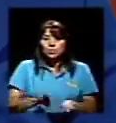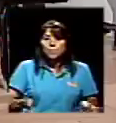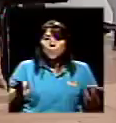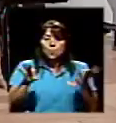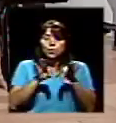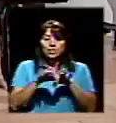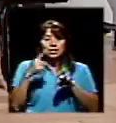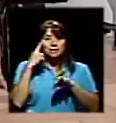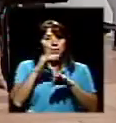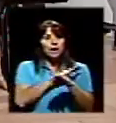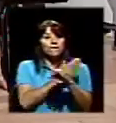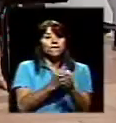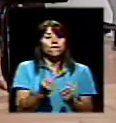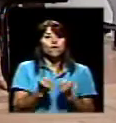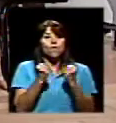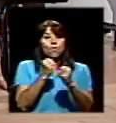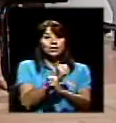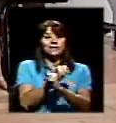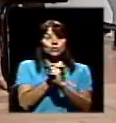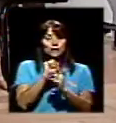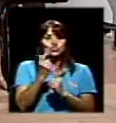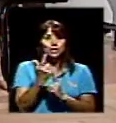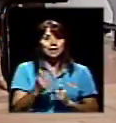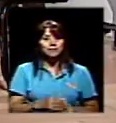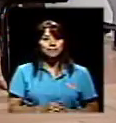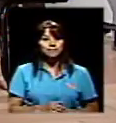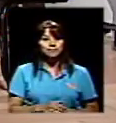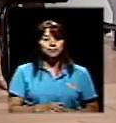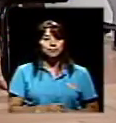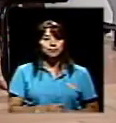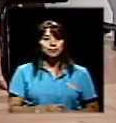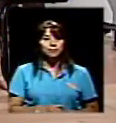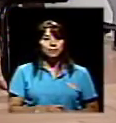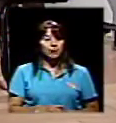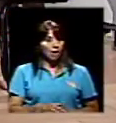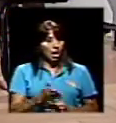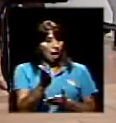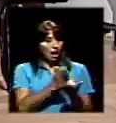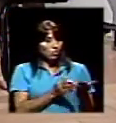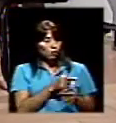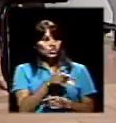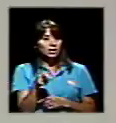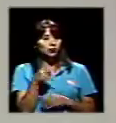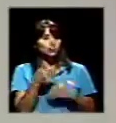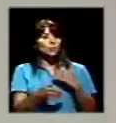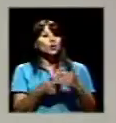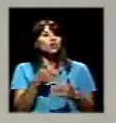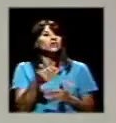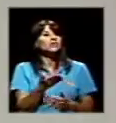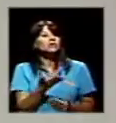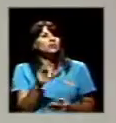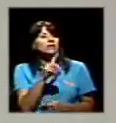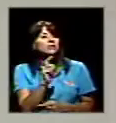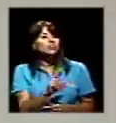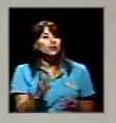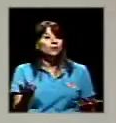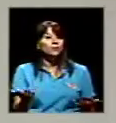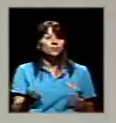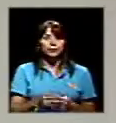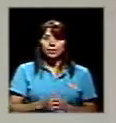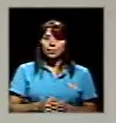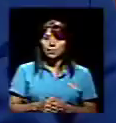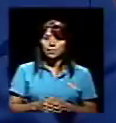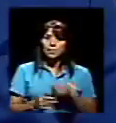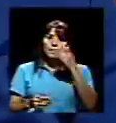siga fortaleciendo. Algunos de esos procesos, ¿en qué consistirían, doctora? Vamos a ver, tenemos